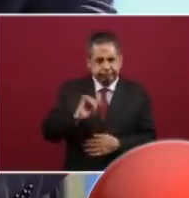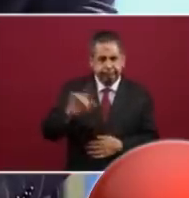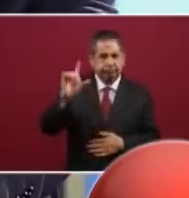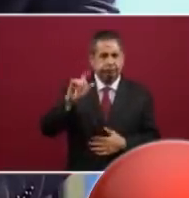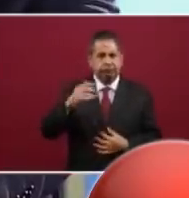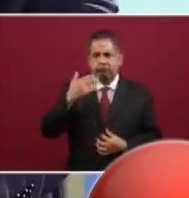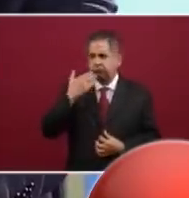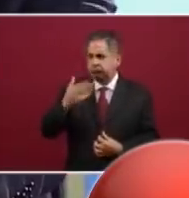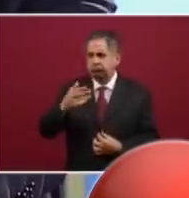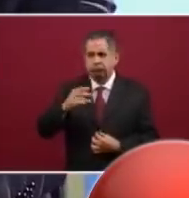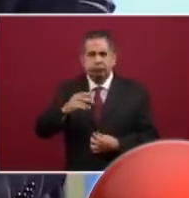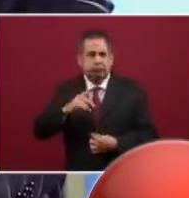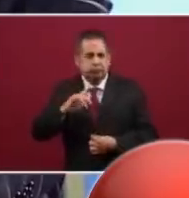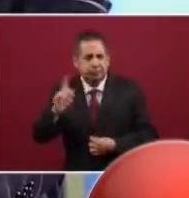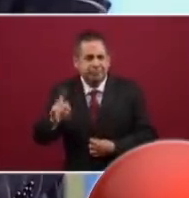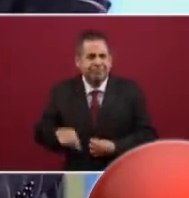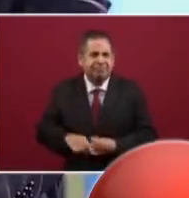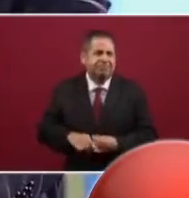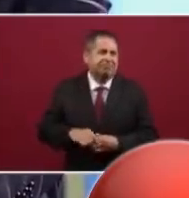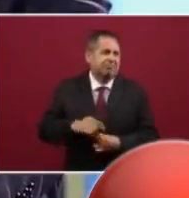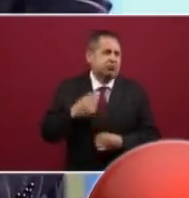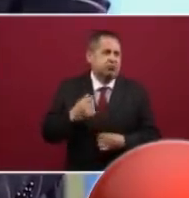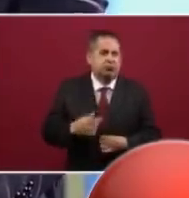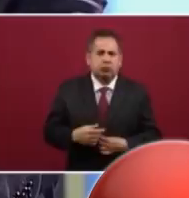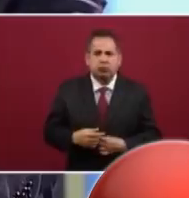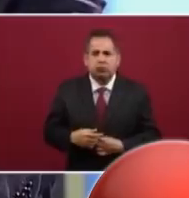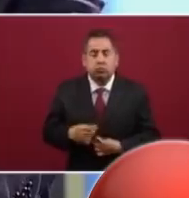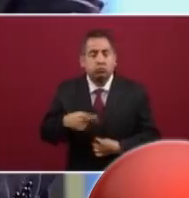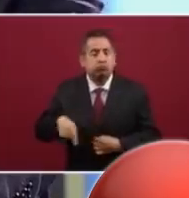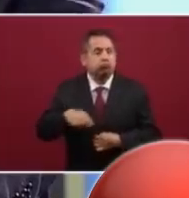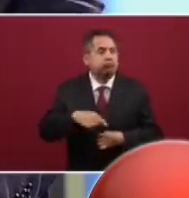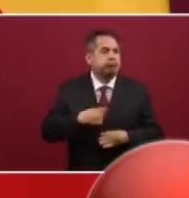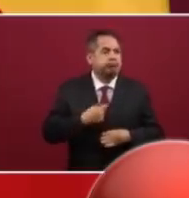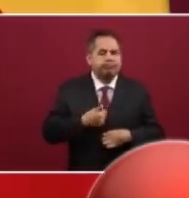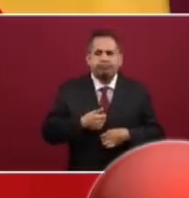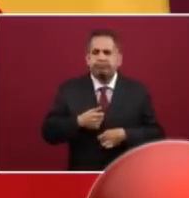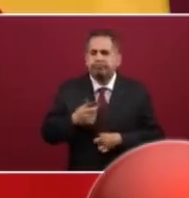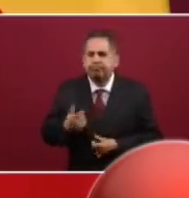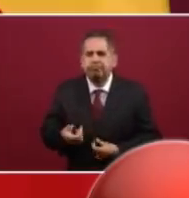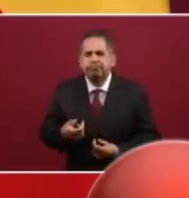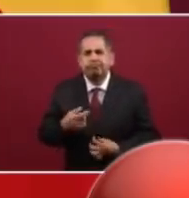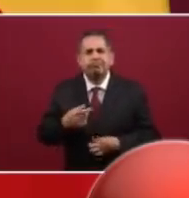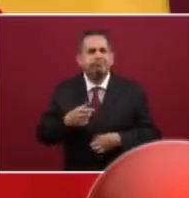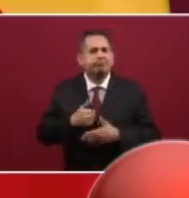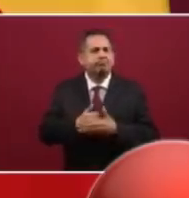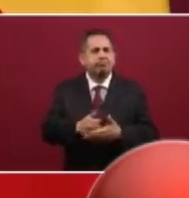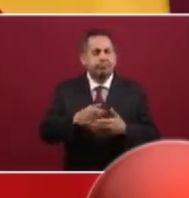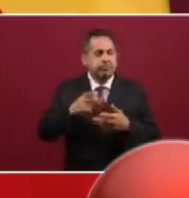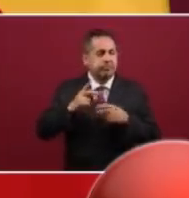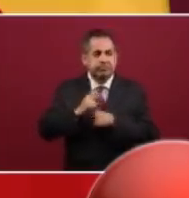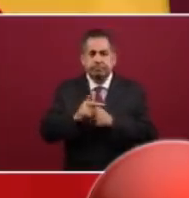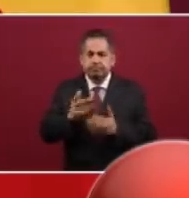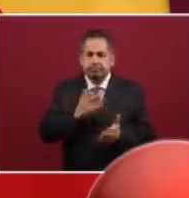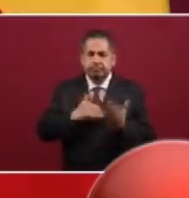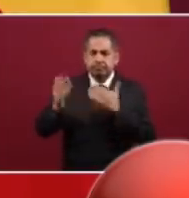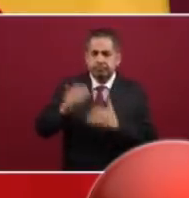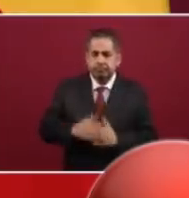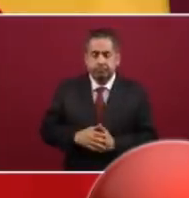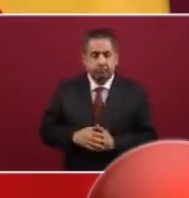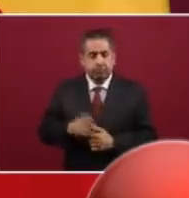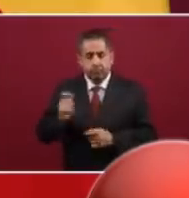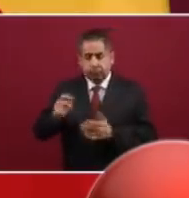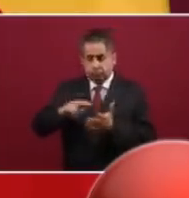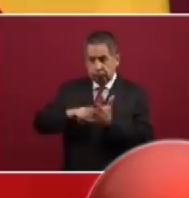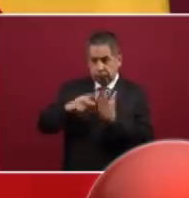profesional, académica, que contribuyen al desarrollo del país, desde